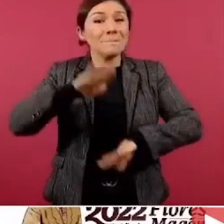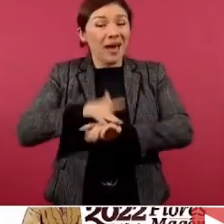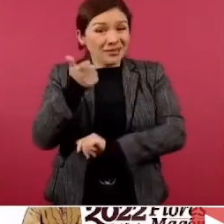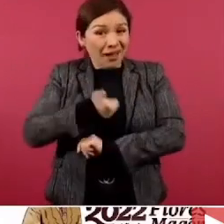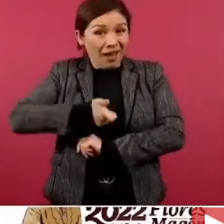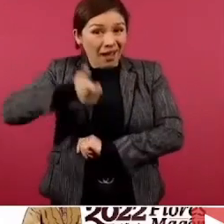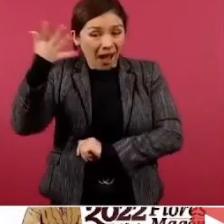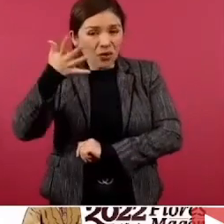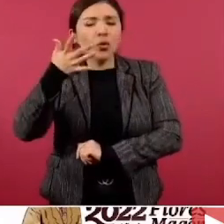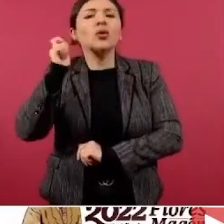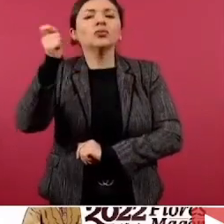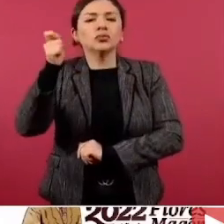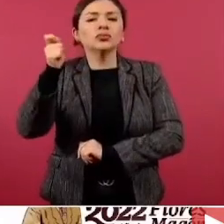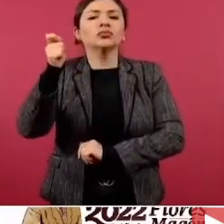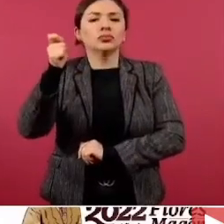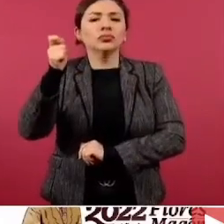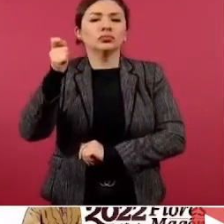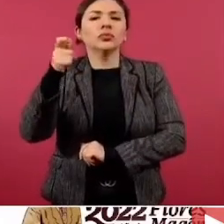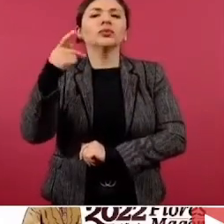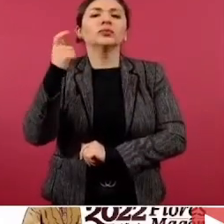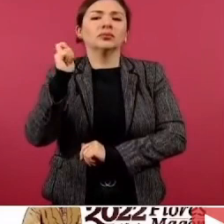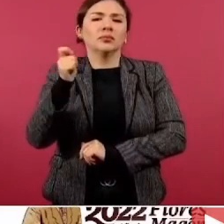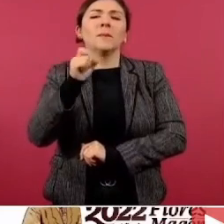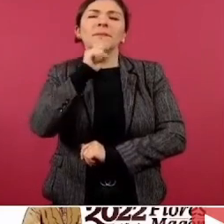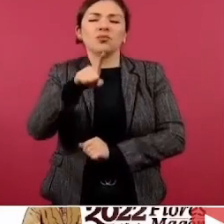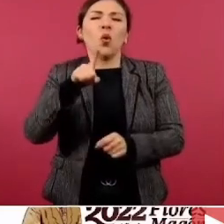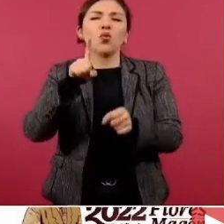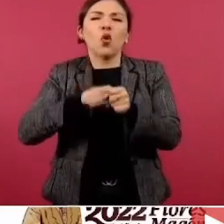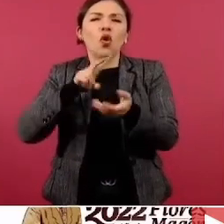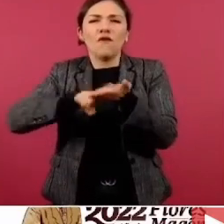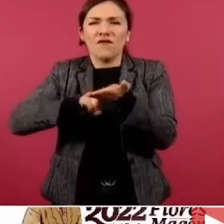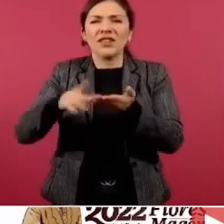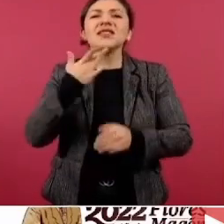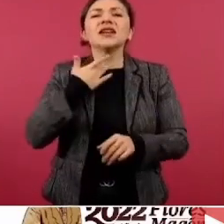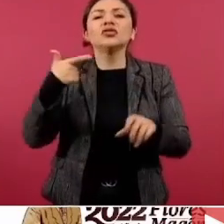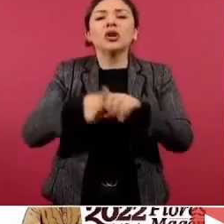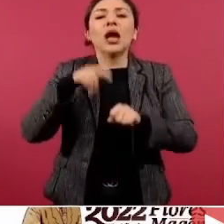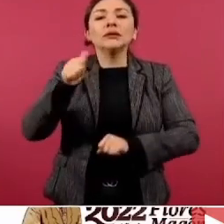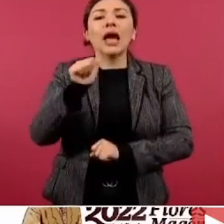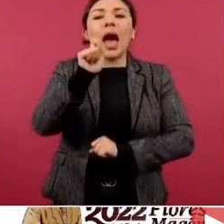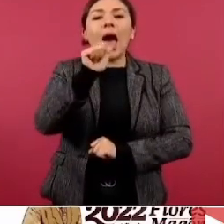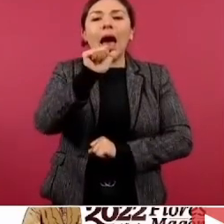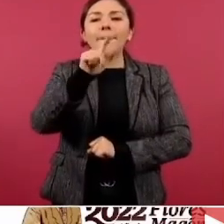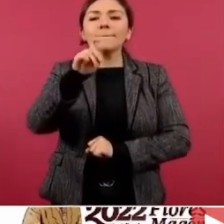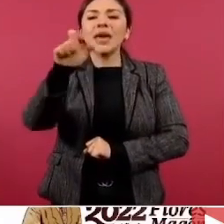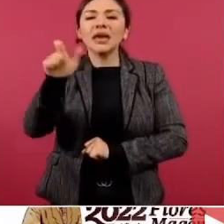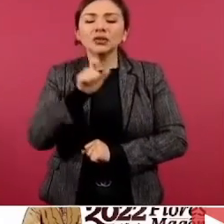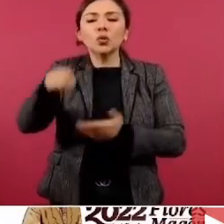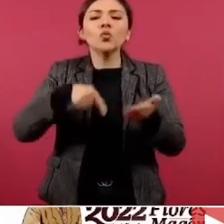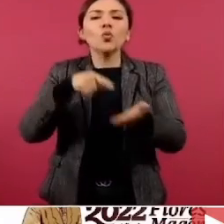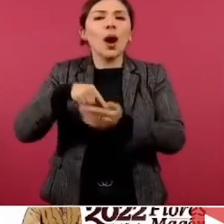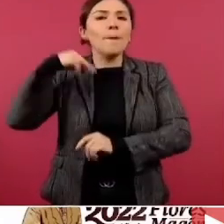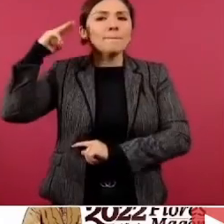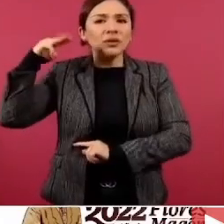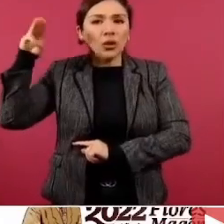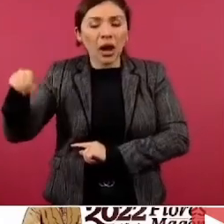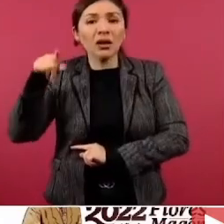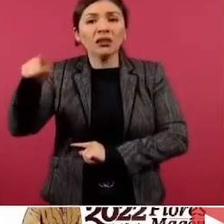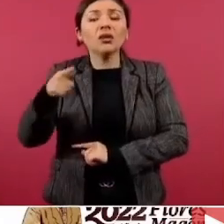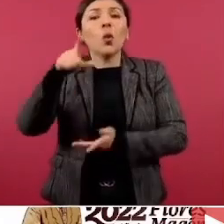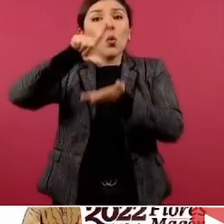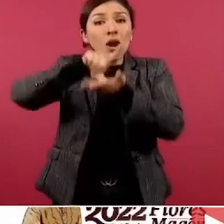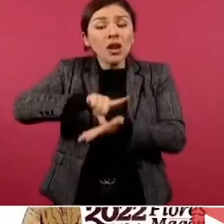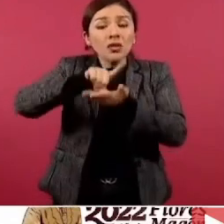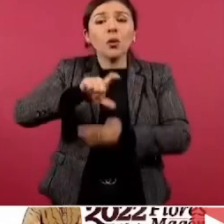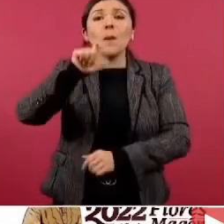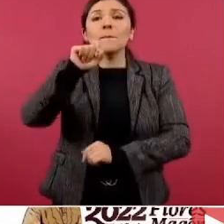caras de la gasolina regular se encuentra la franquicia Apex, en Saguayo, Michoacán, quienes ofrecieron el